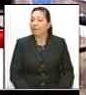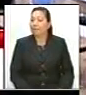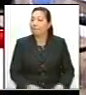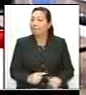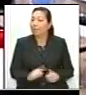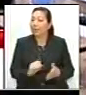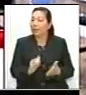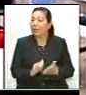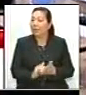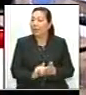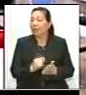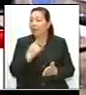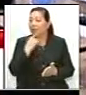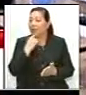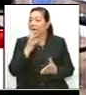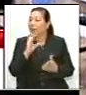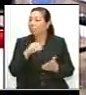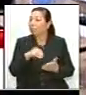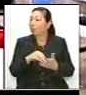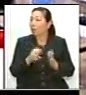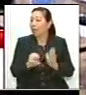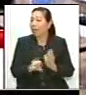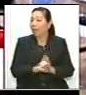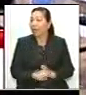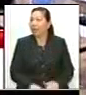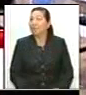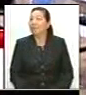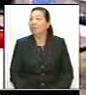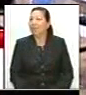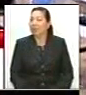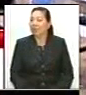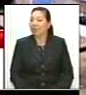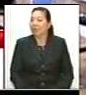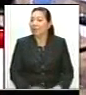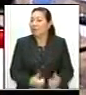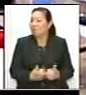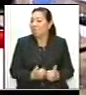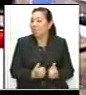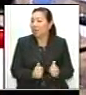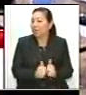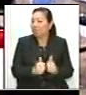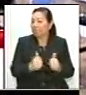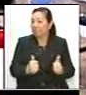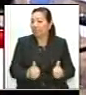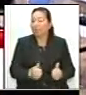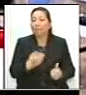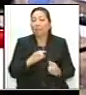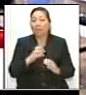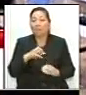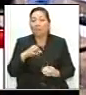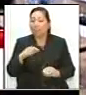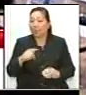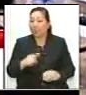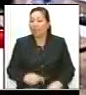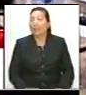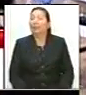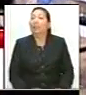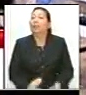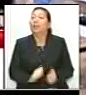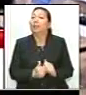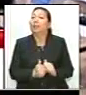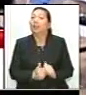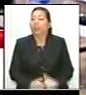que, digamos, yo quiero poner el ejemplo, lamentamos muchísimo la separación de una parte de Peruanos por el Cambio, que ahora se ha